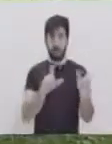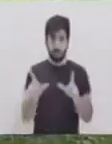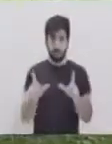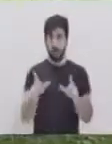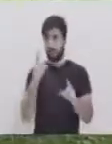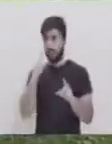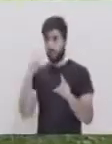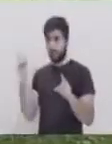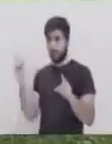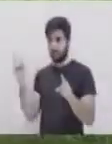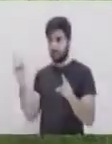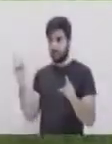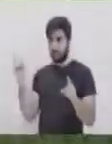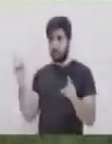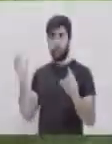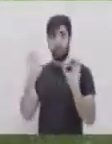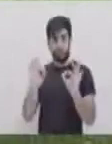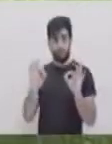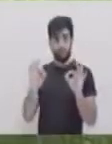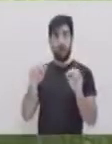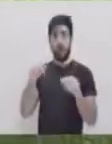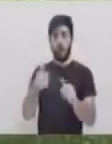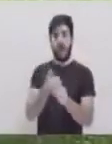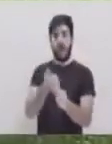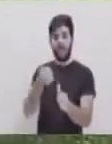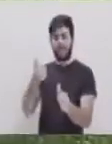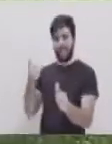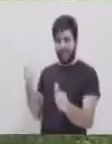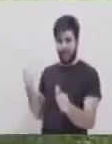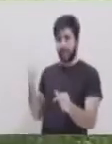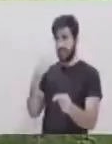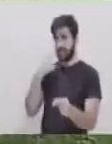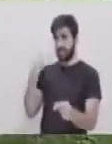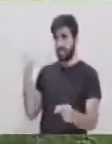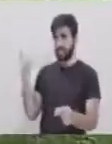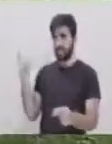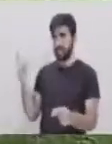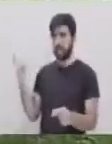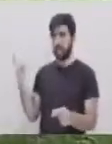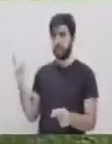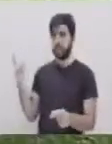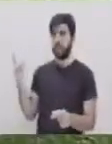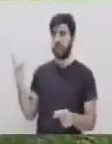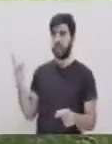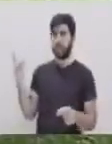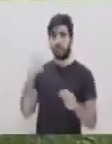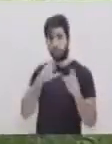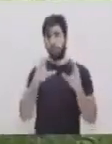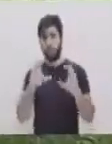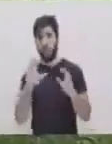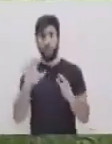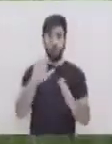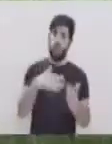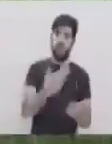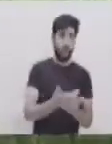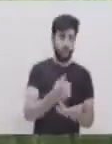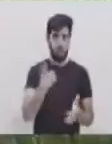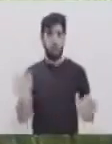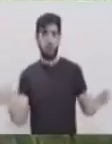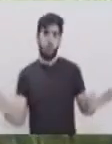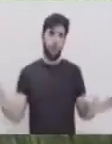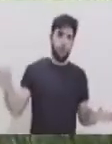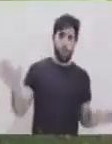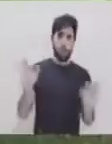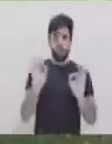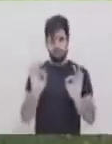Preparado. Camina, camina, camina, camina, camina. Ahora para atrás. Con cuidado de no caerte, porque te